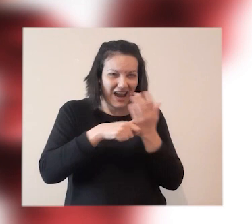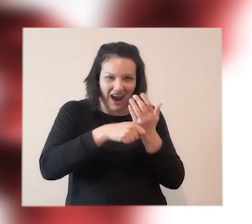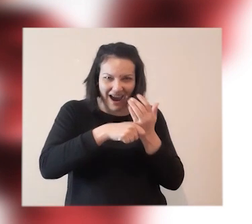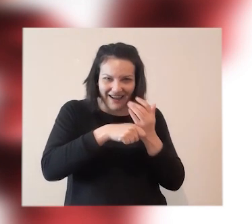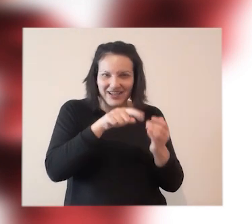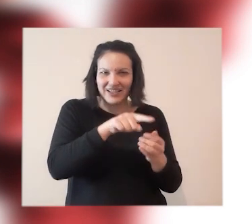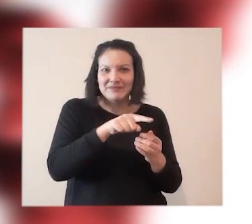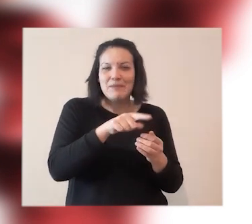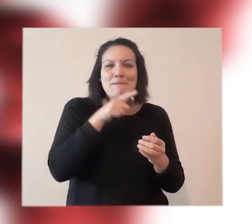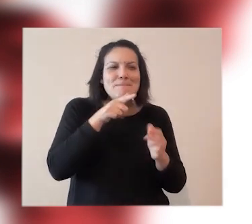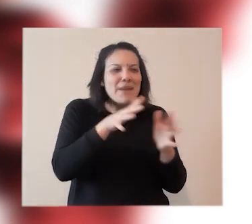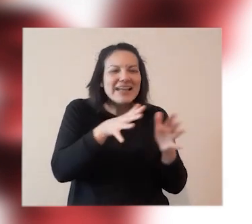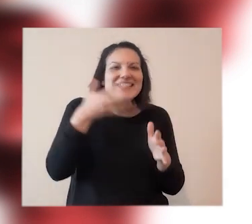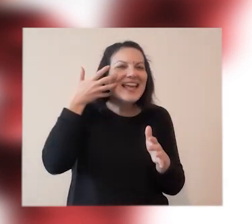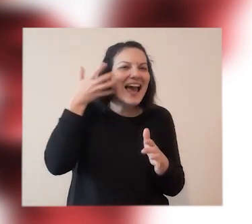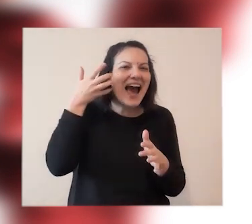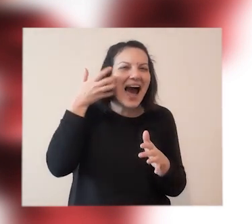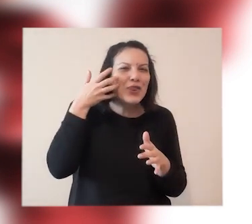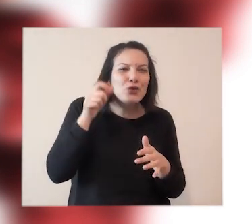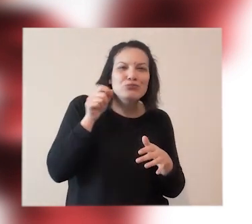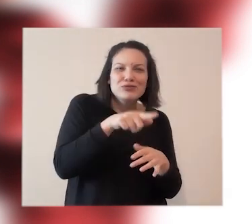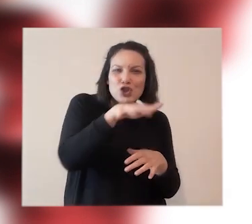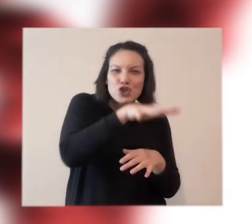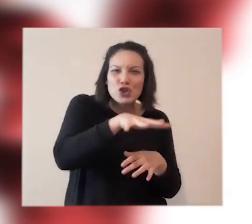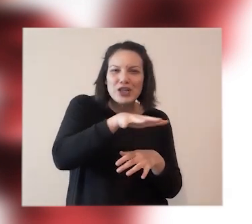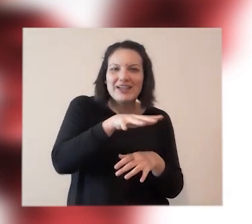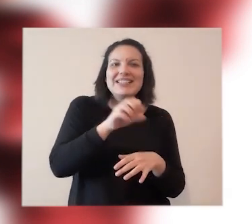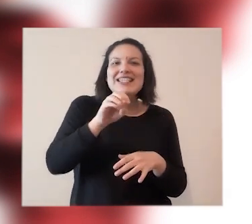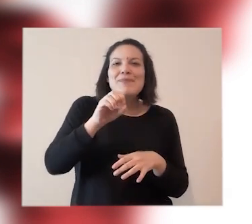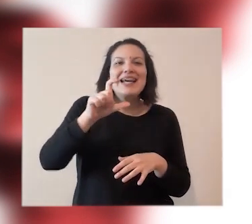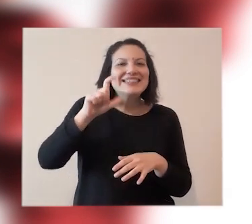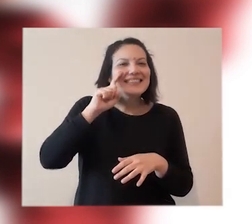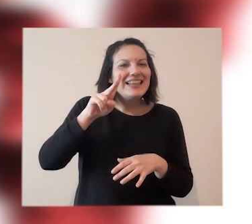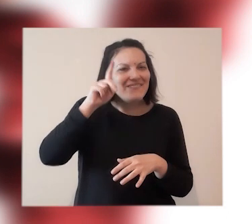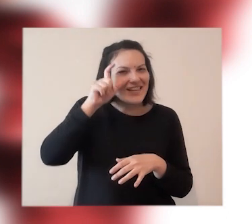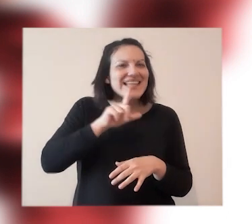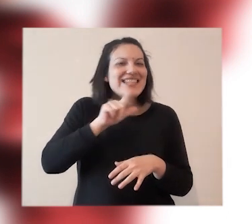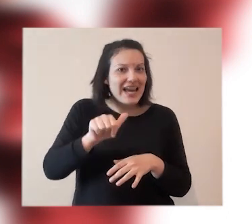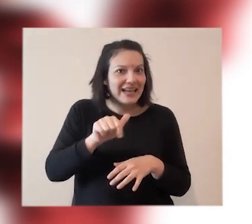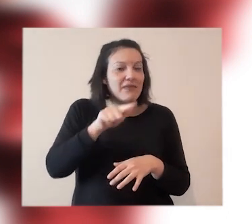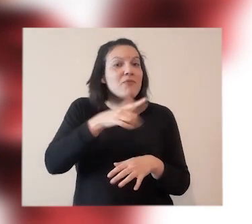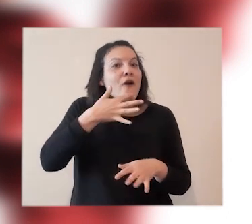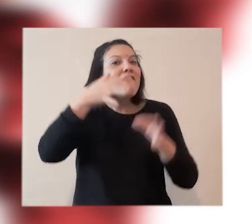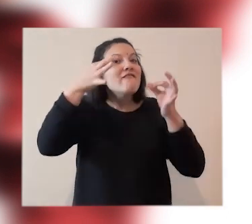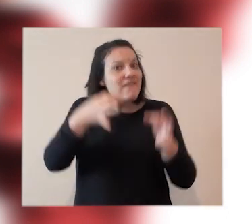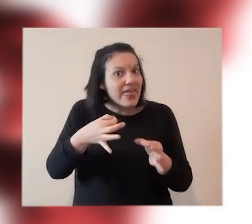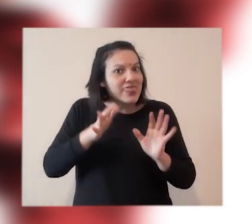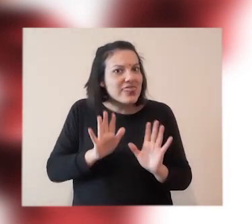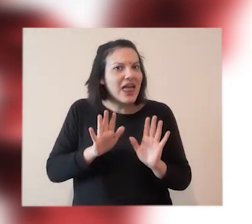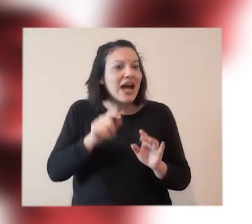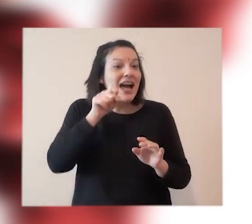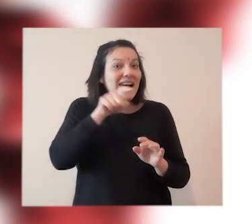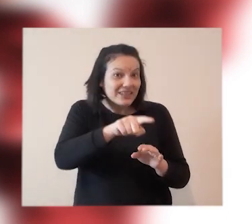un animal muy particular que habita en la zona, que es muy similar a un gato, que se denomina civeta. Pero en realidad no